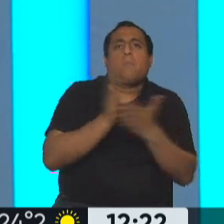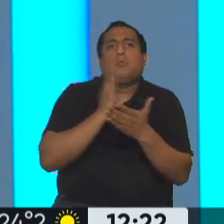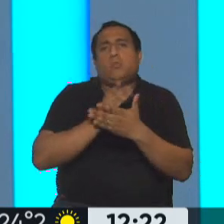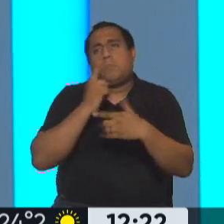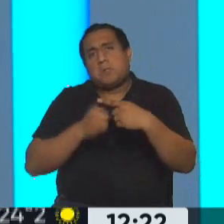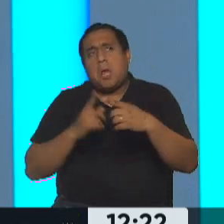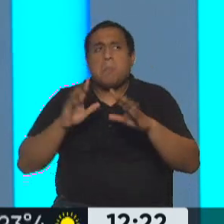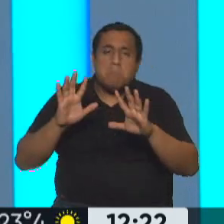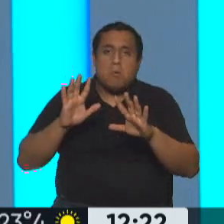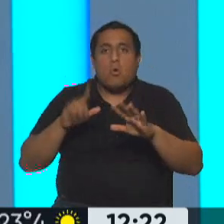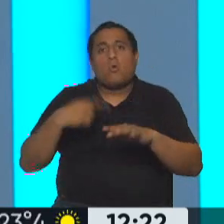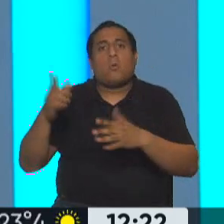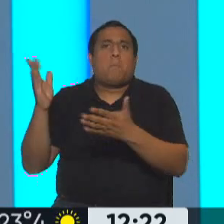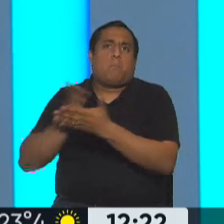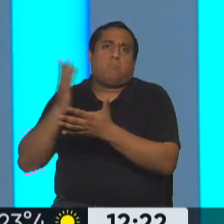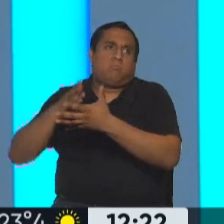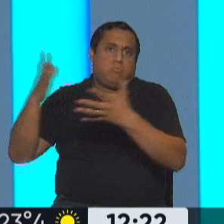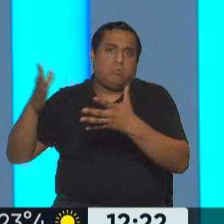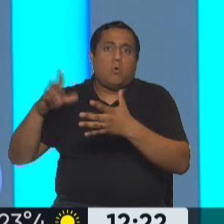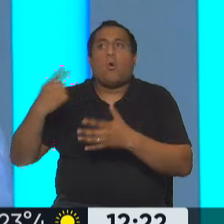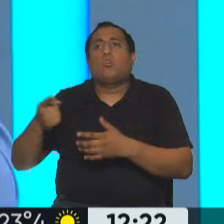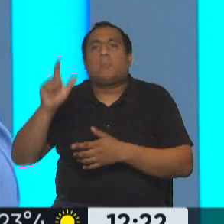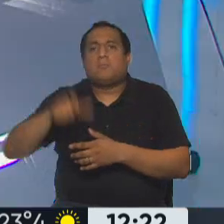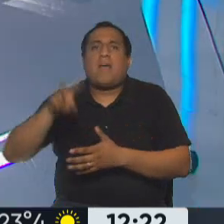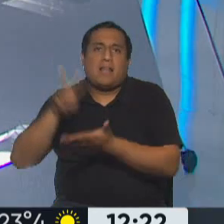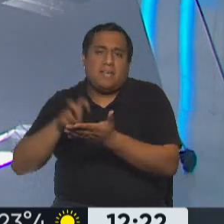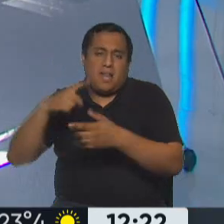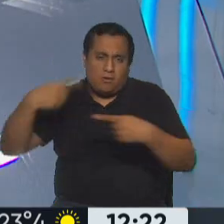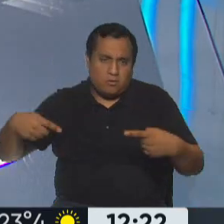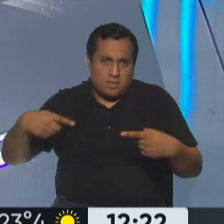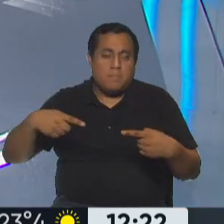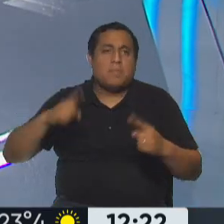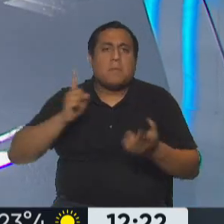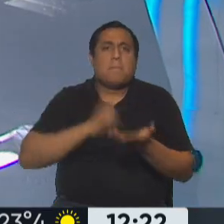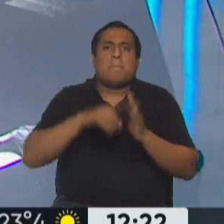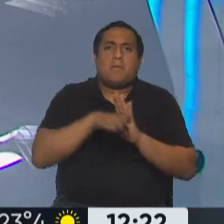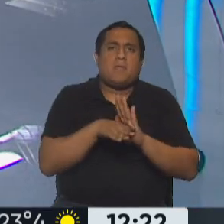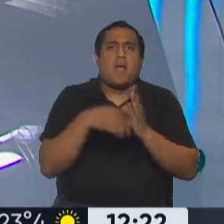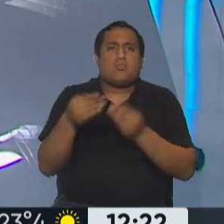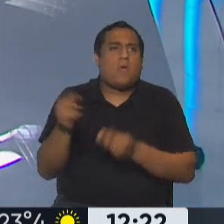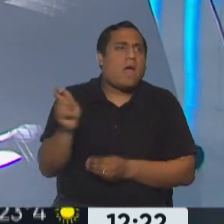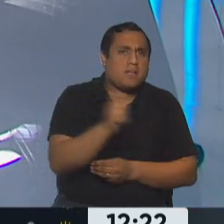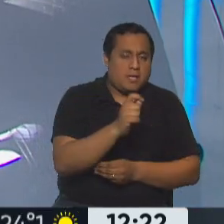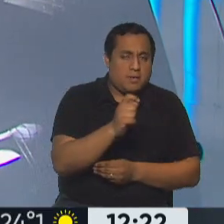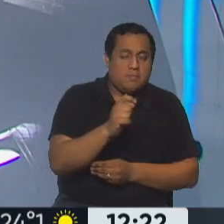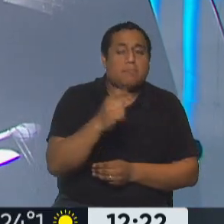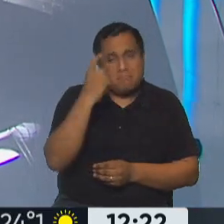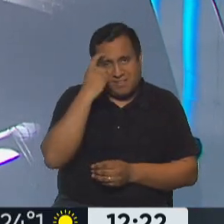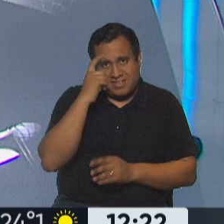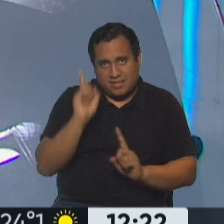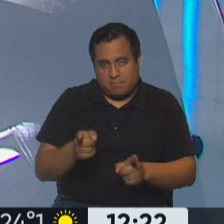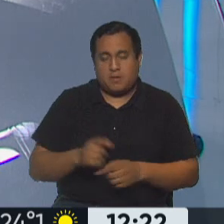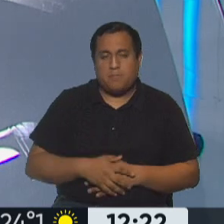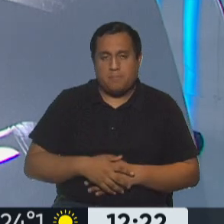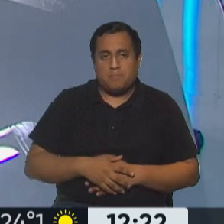productor genuino es el productor genuino y el rentista es el rentista. Y entender las políticas públicas, a quién van destinados y quiénes son los beneficiarios.